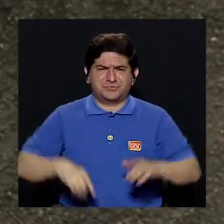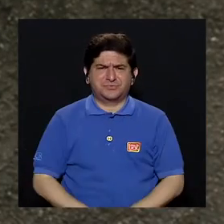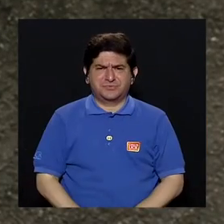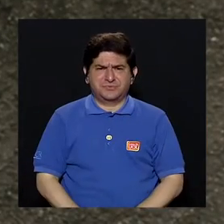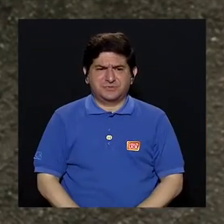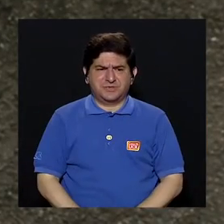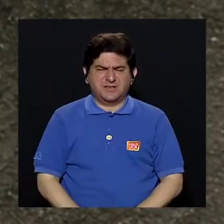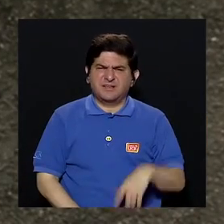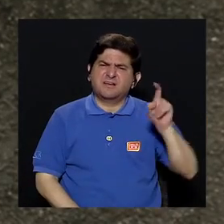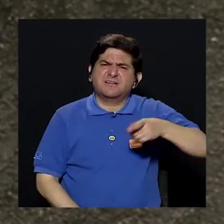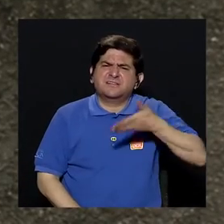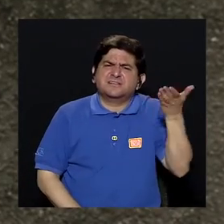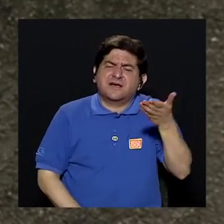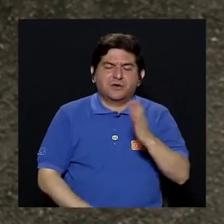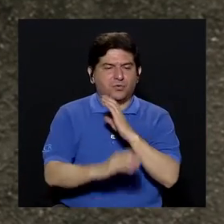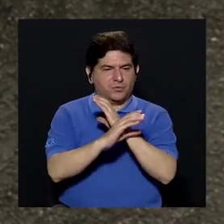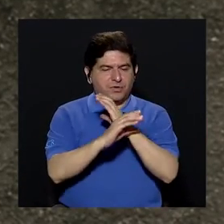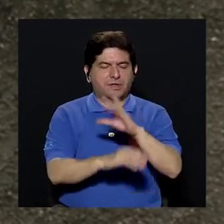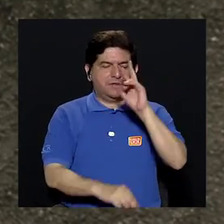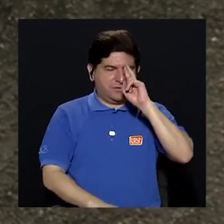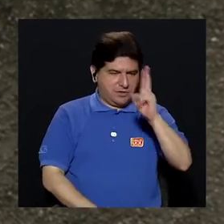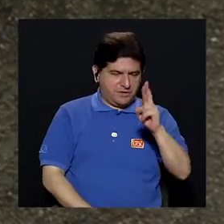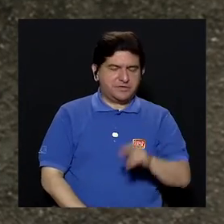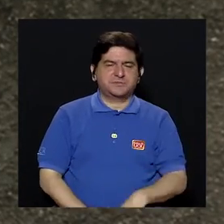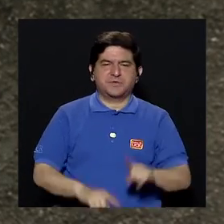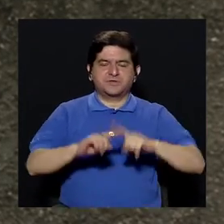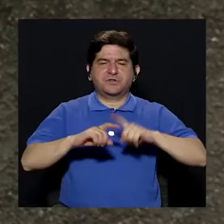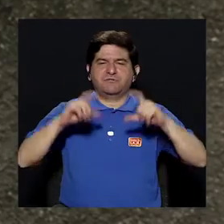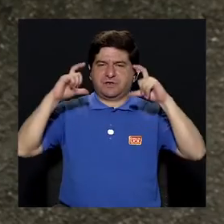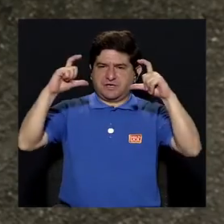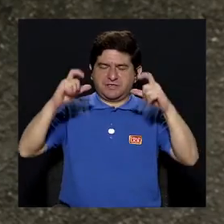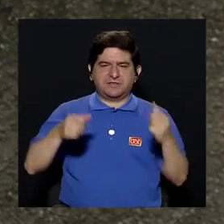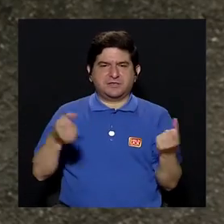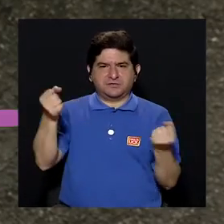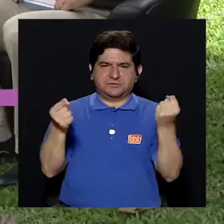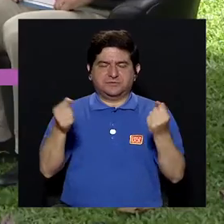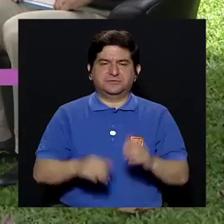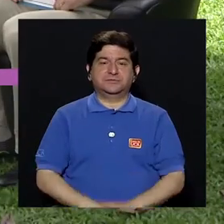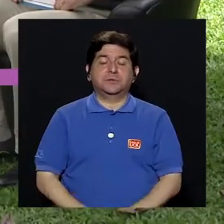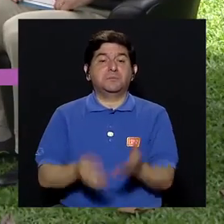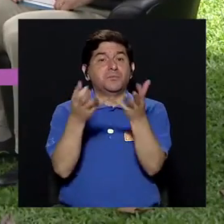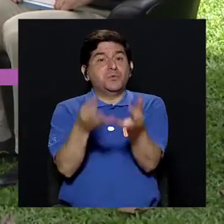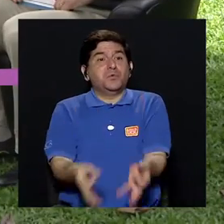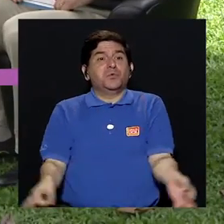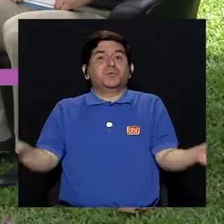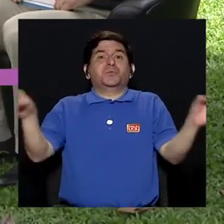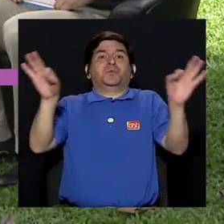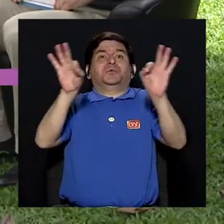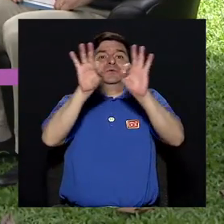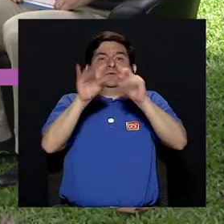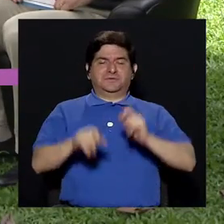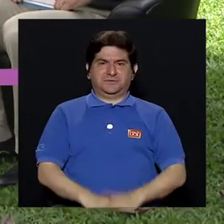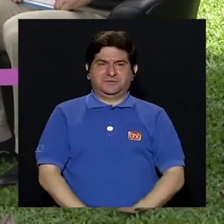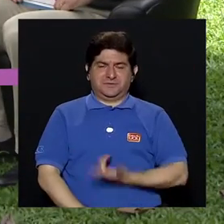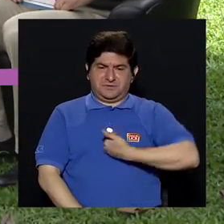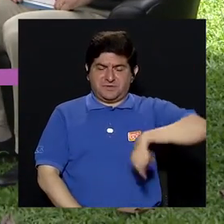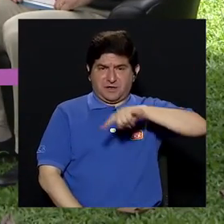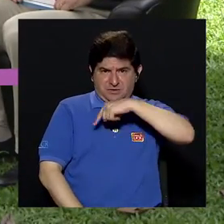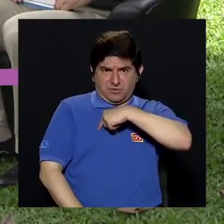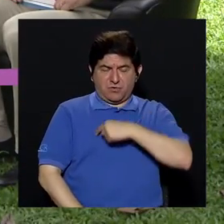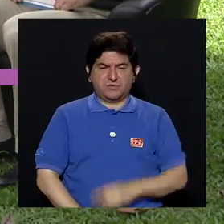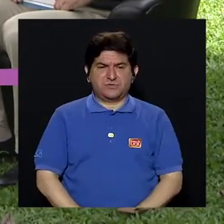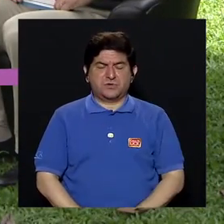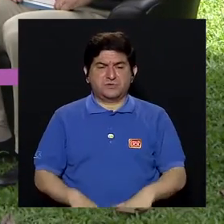que lo que queda es prudencia y respeto a las señales de tránsito. Es muy importante, porque nosotros